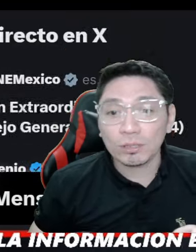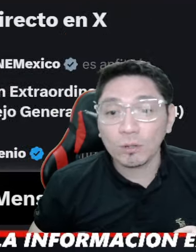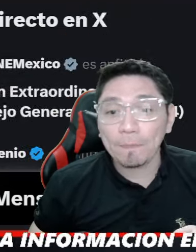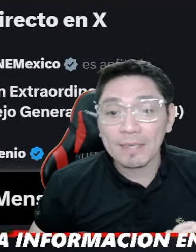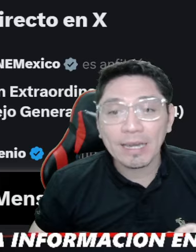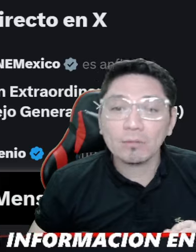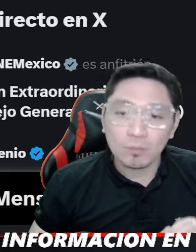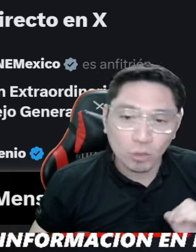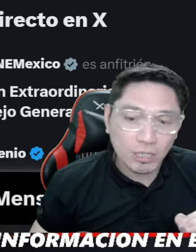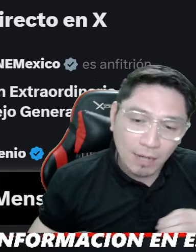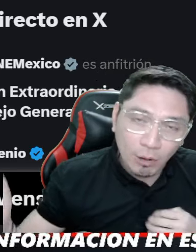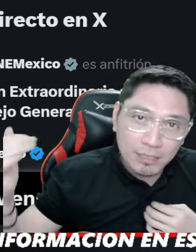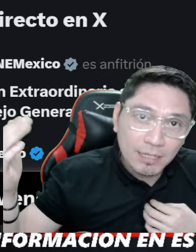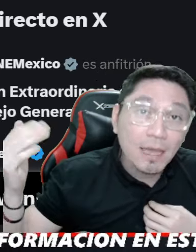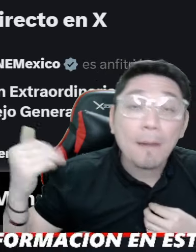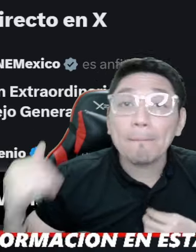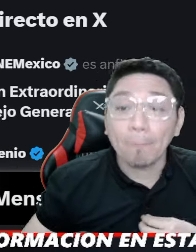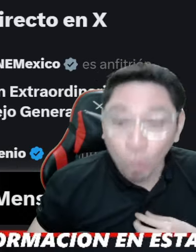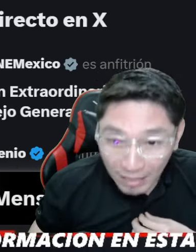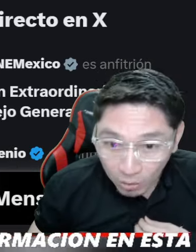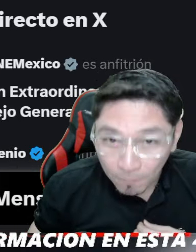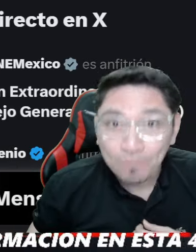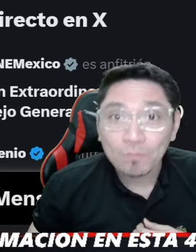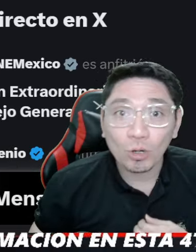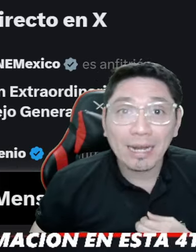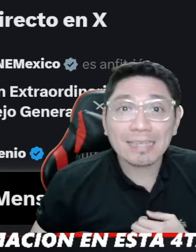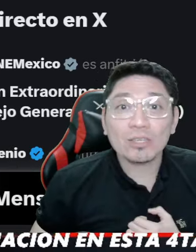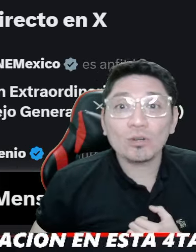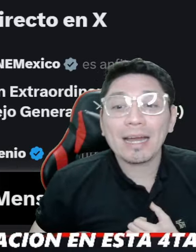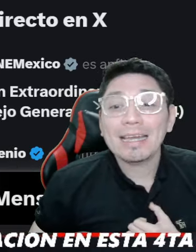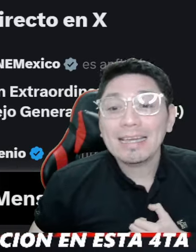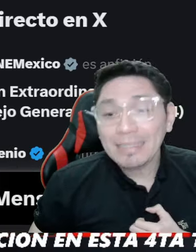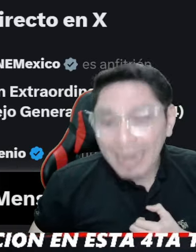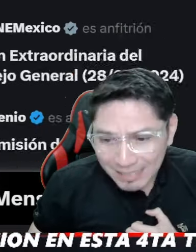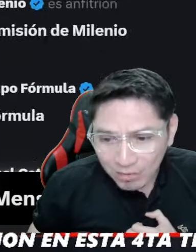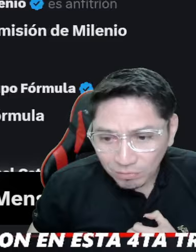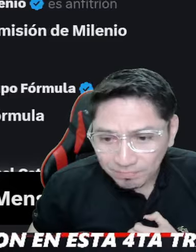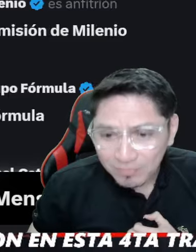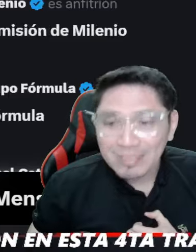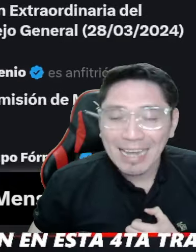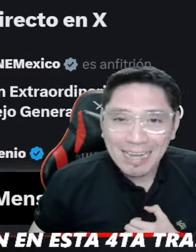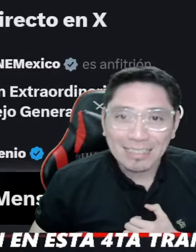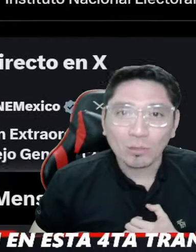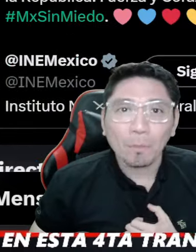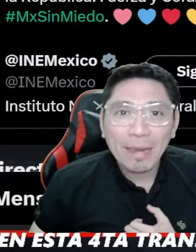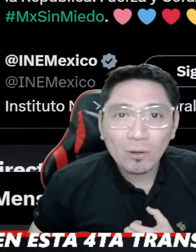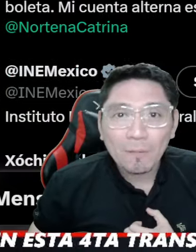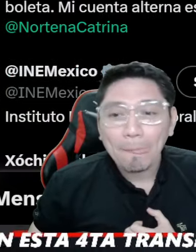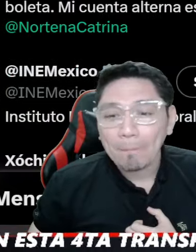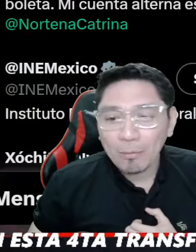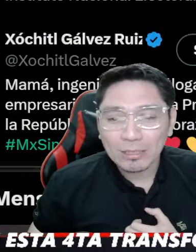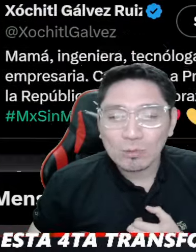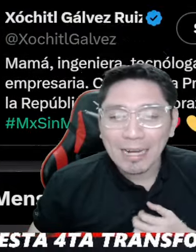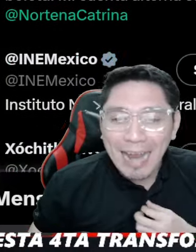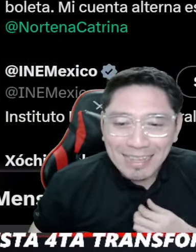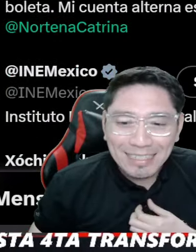oposición y dijeron sochil Ahora sí bórralo porque la señora ya las quitó ya las quitó pero